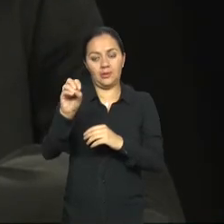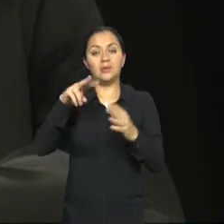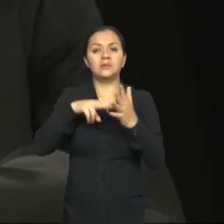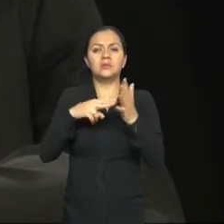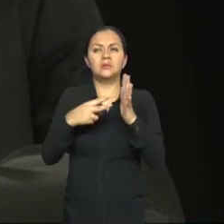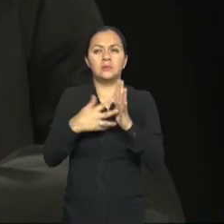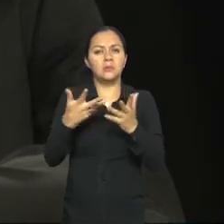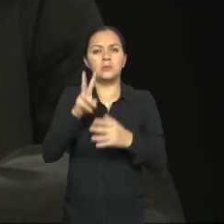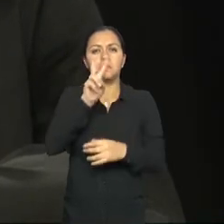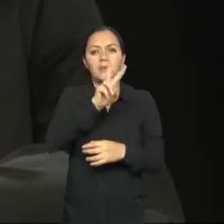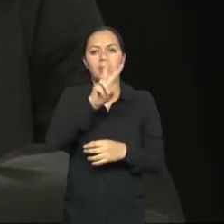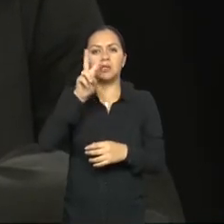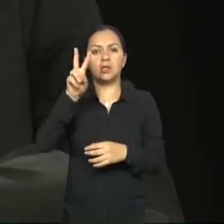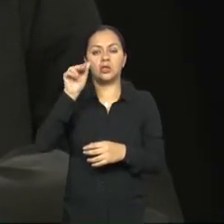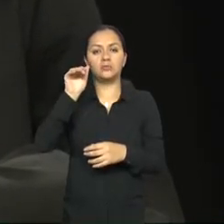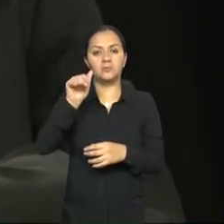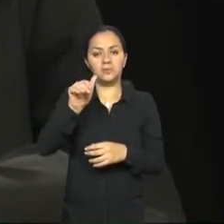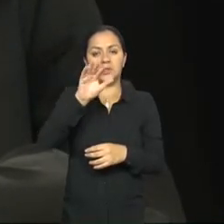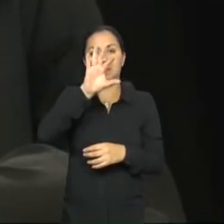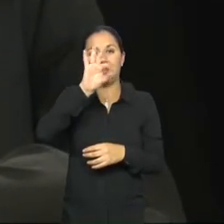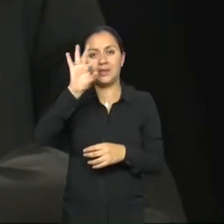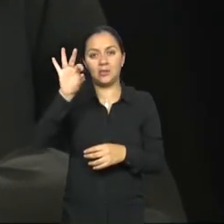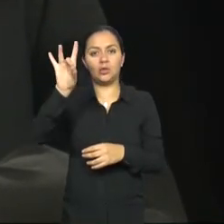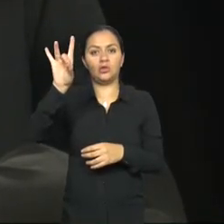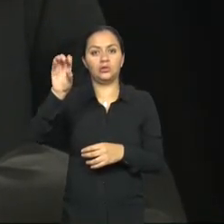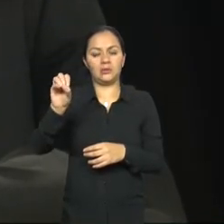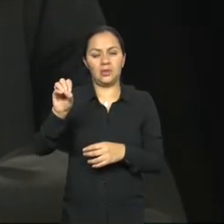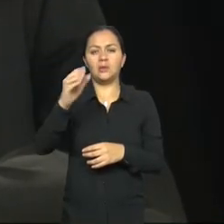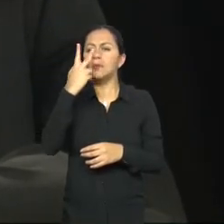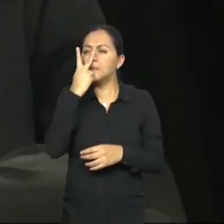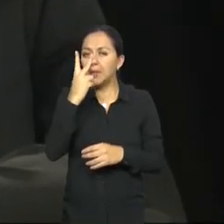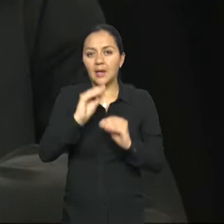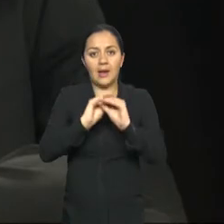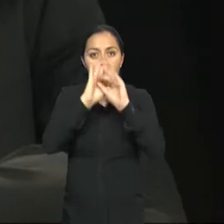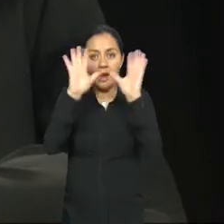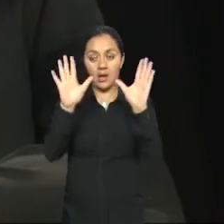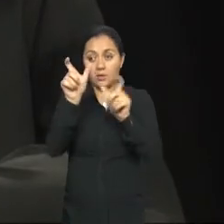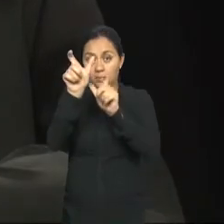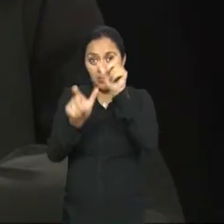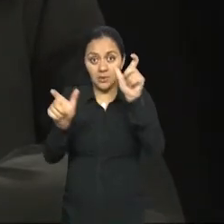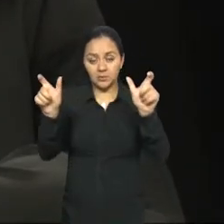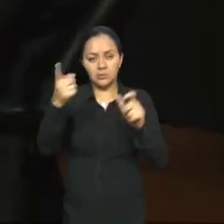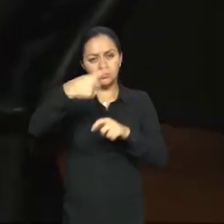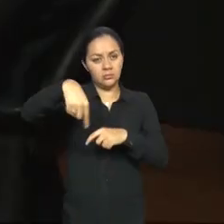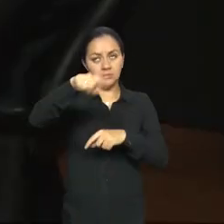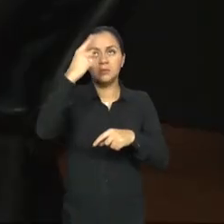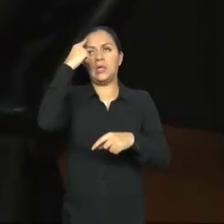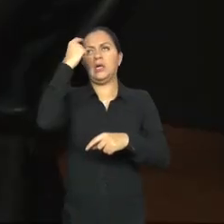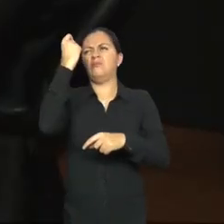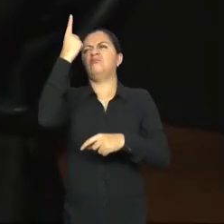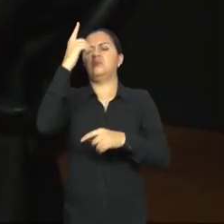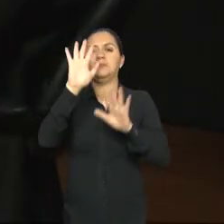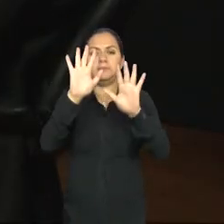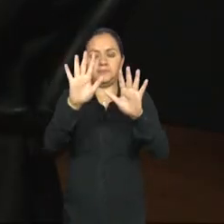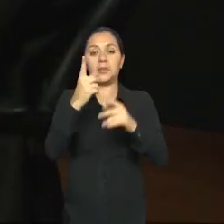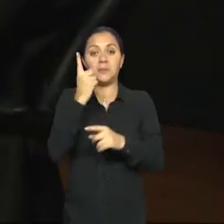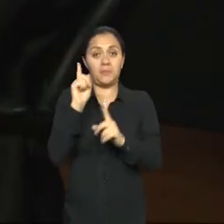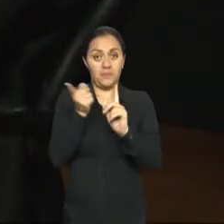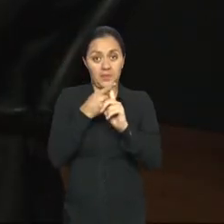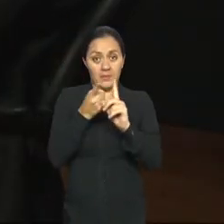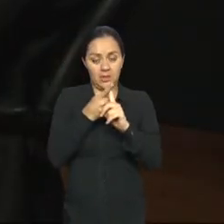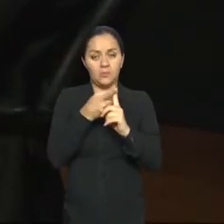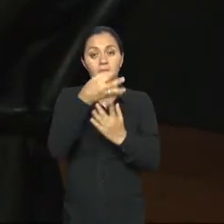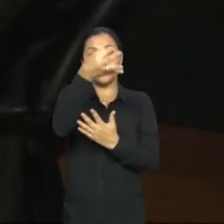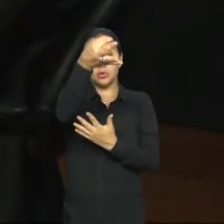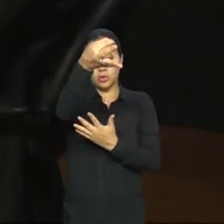de $22,580. Yeah. Para hacer el ejercicio muy práctico y para todas las personas, los televidentes, lo único que debemos hacer es tener todo el